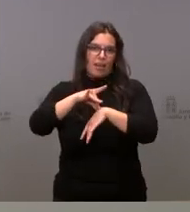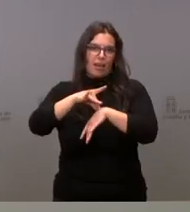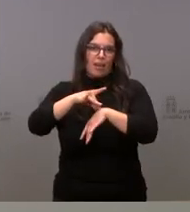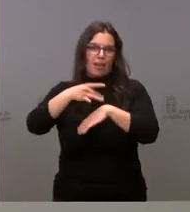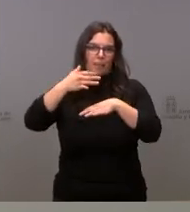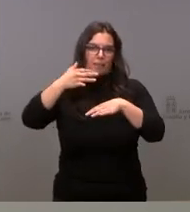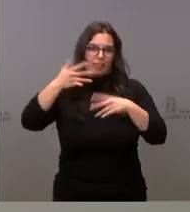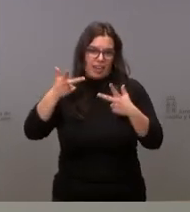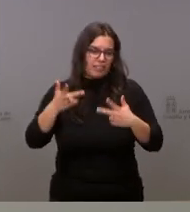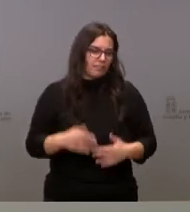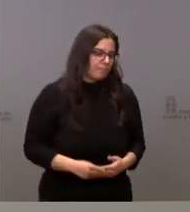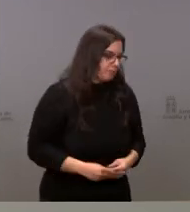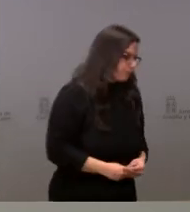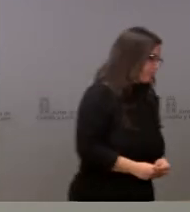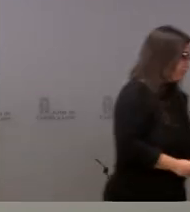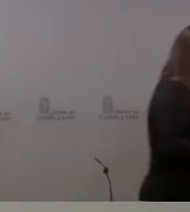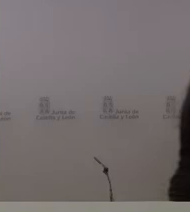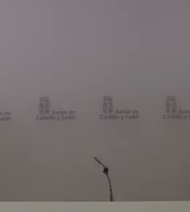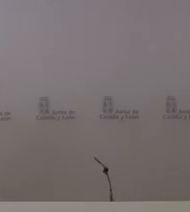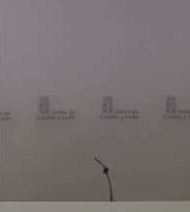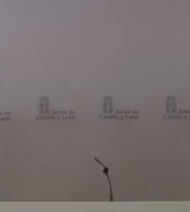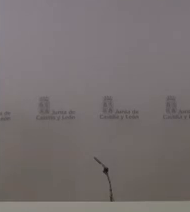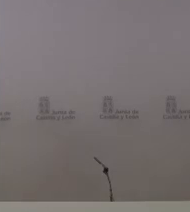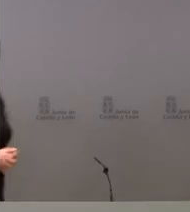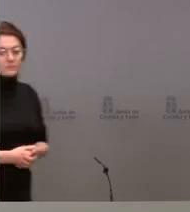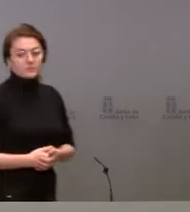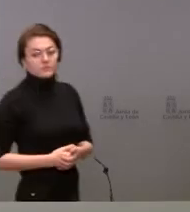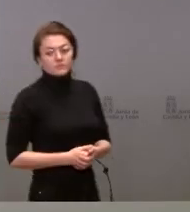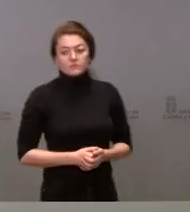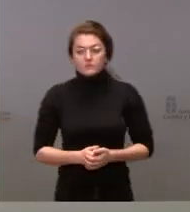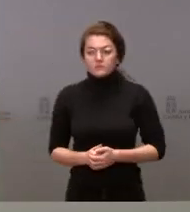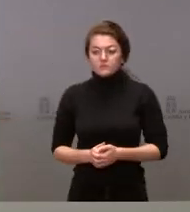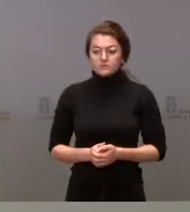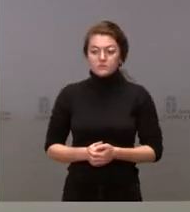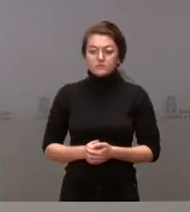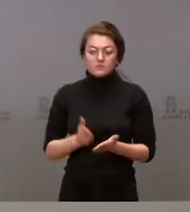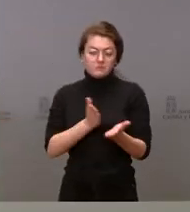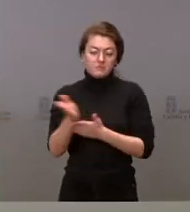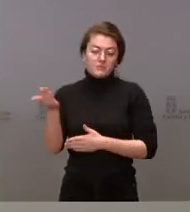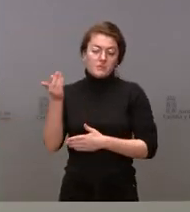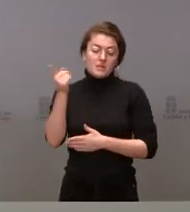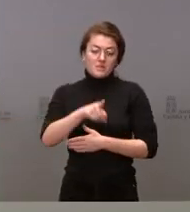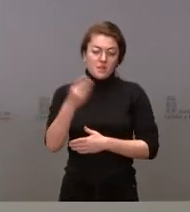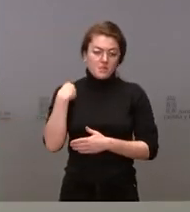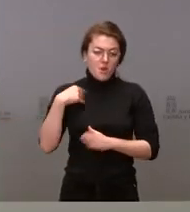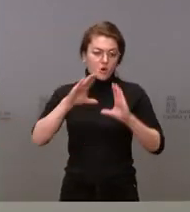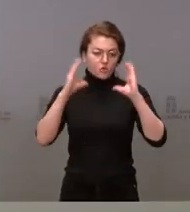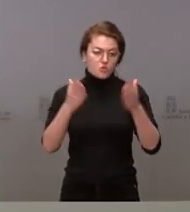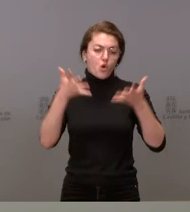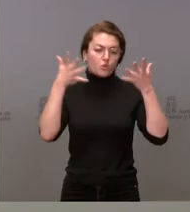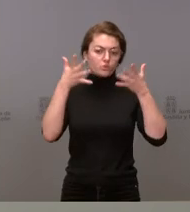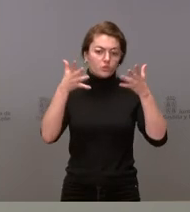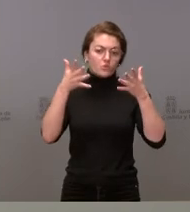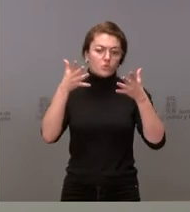graves por otra parte también pedimos en esa en esa reunión del consejo interterritorial